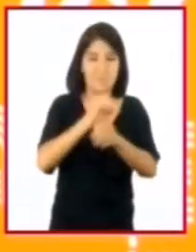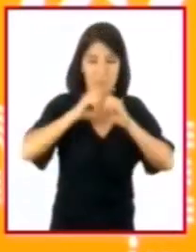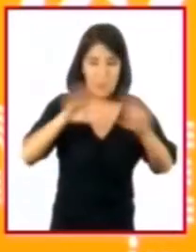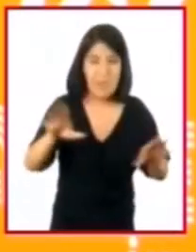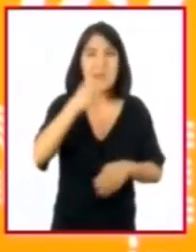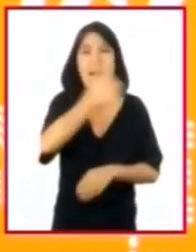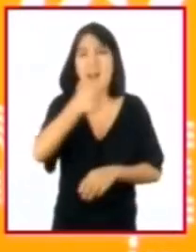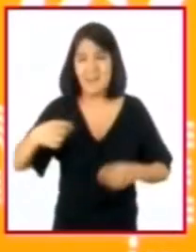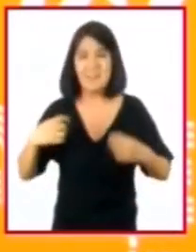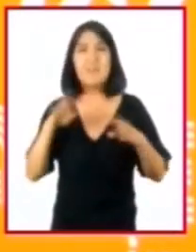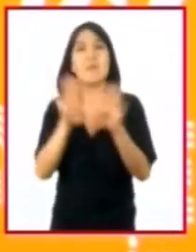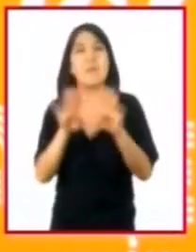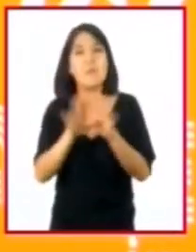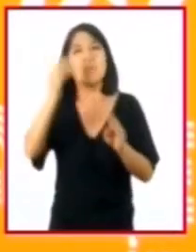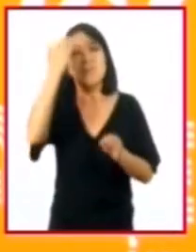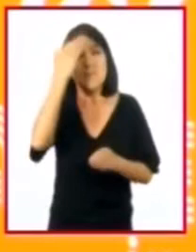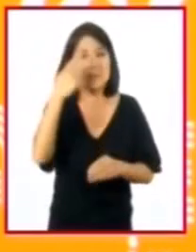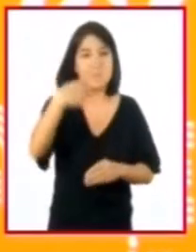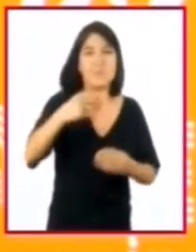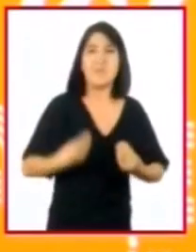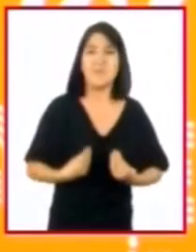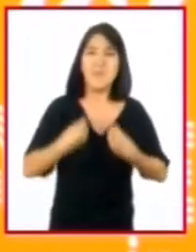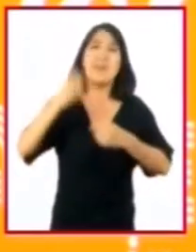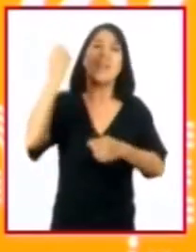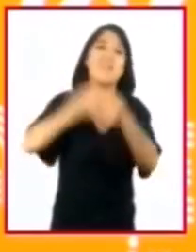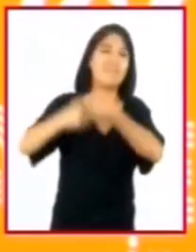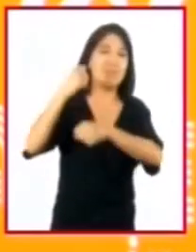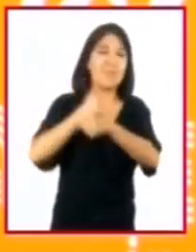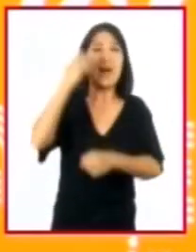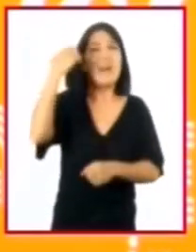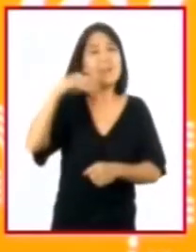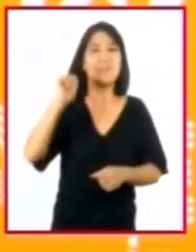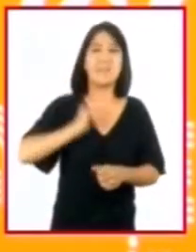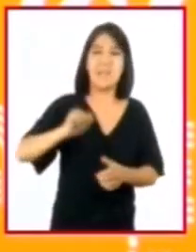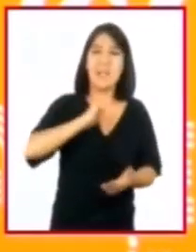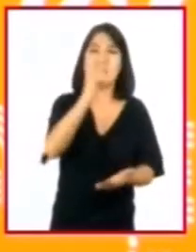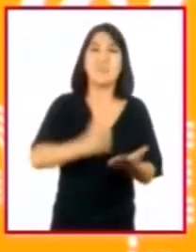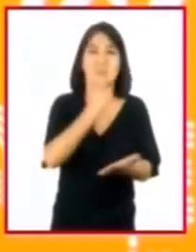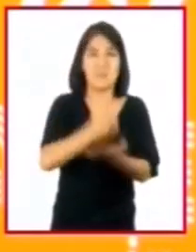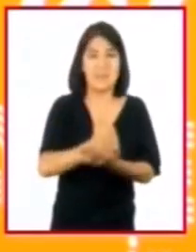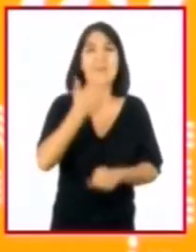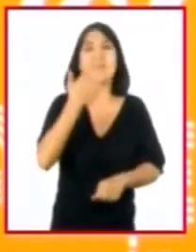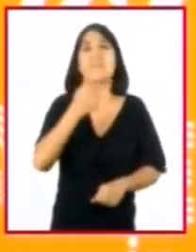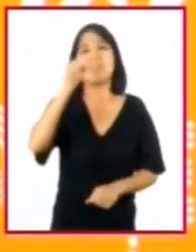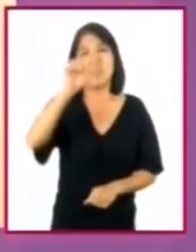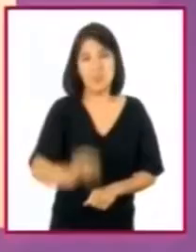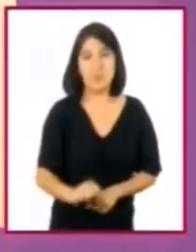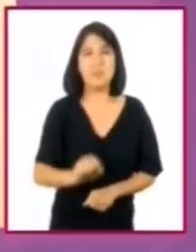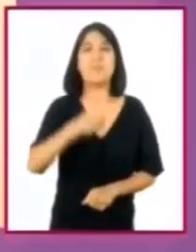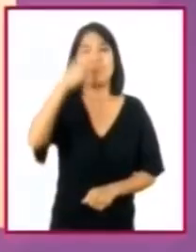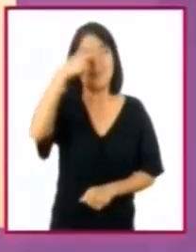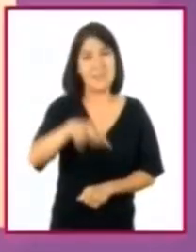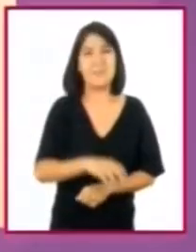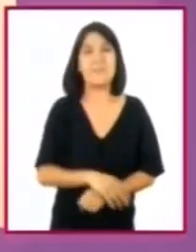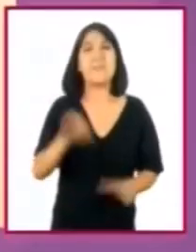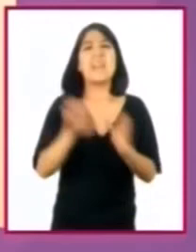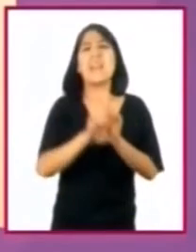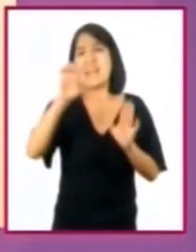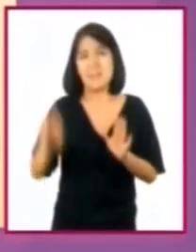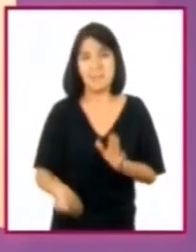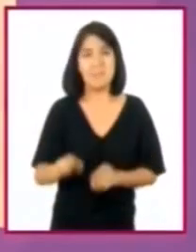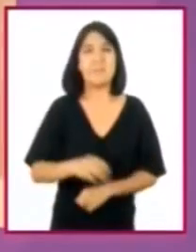que nos permiten conocer la vida cotidiana de las antiguas ciudades mesoamericanas. Por ejemplo,